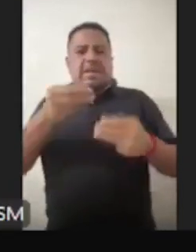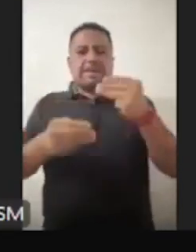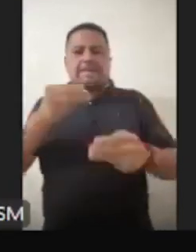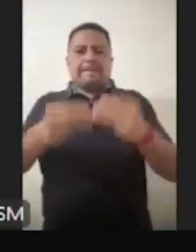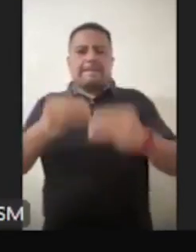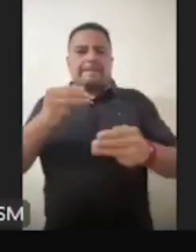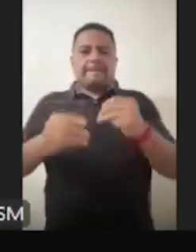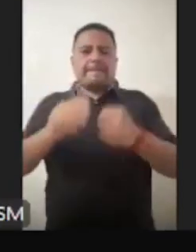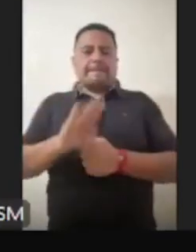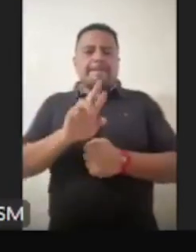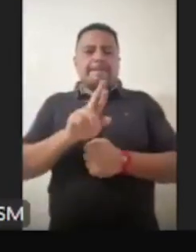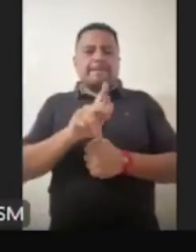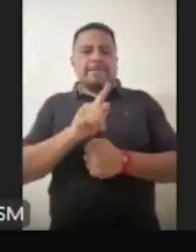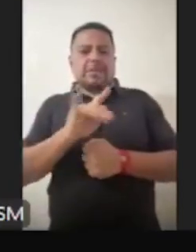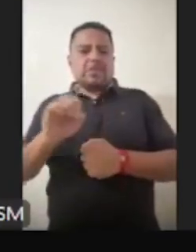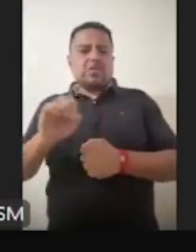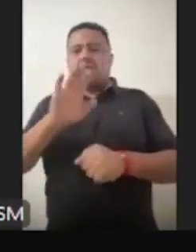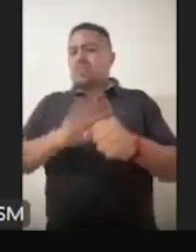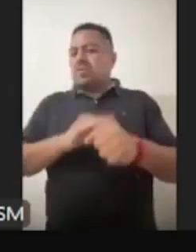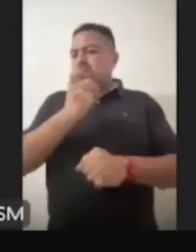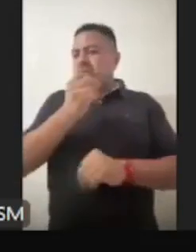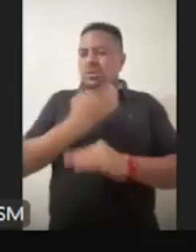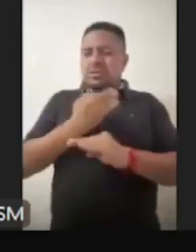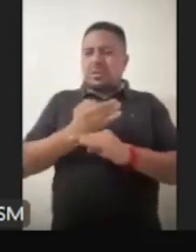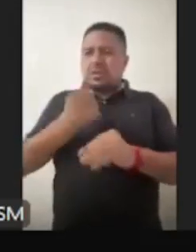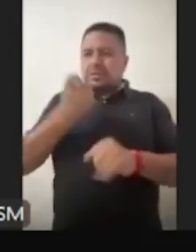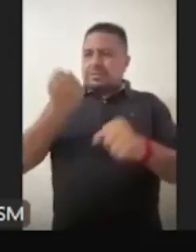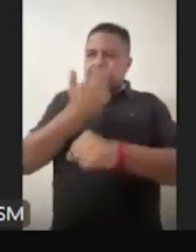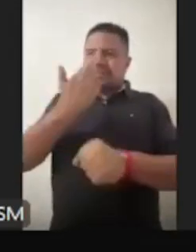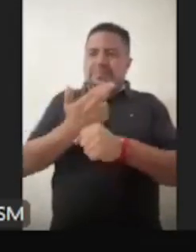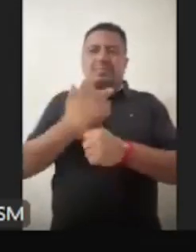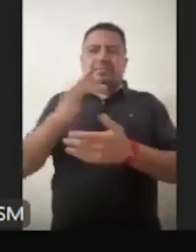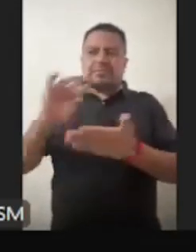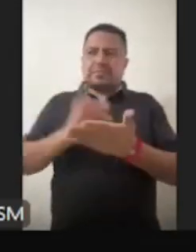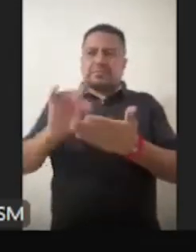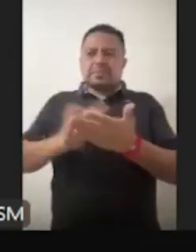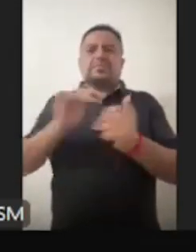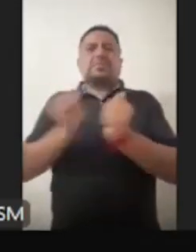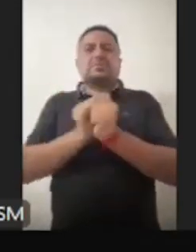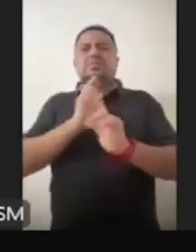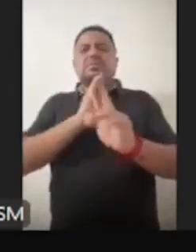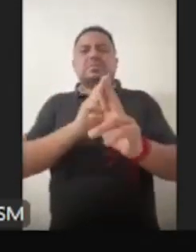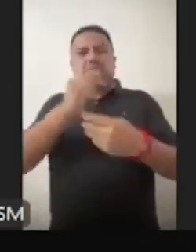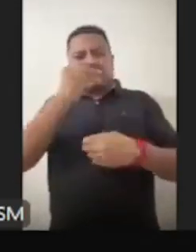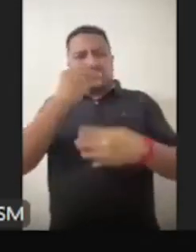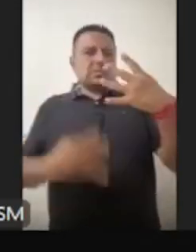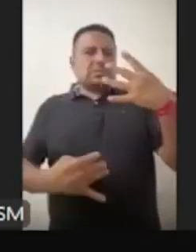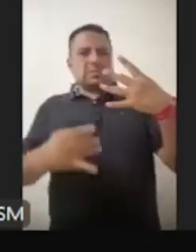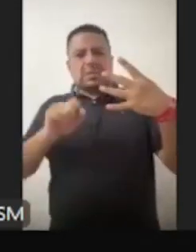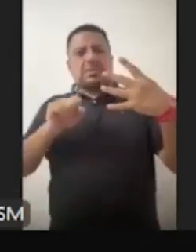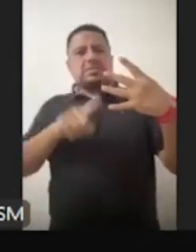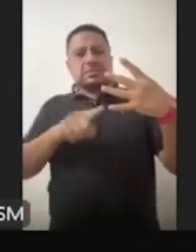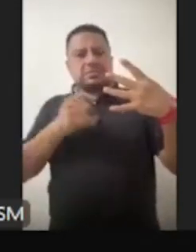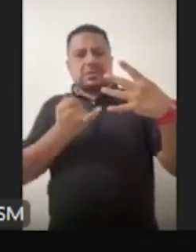Delgado Brito. Por lo tanto, le solicito, secretario, nos apoye con la cuenta y los puntos de acuerdo del mismo.